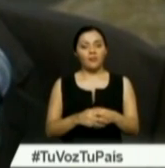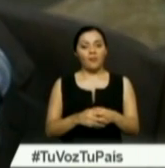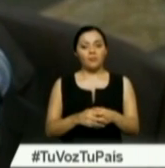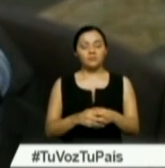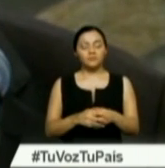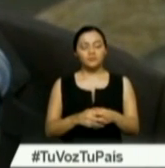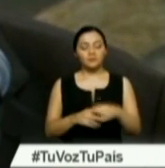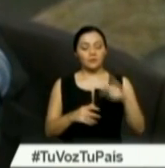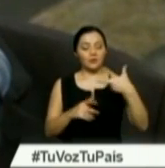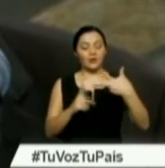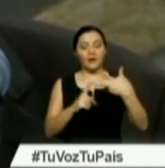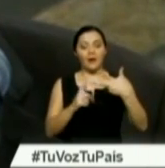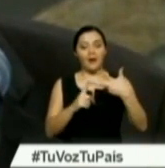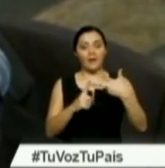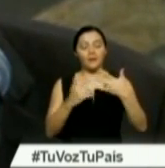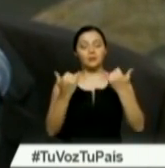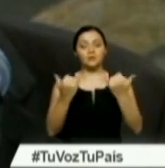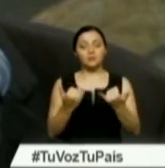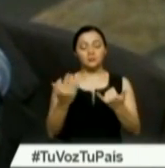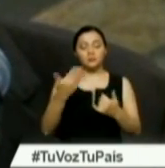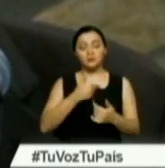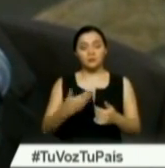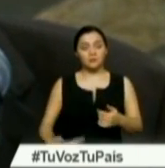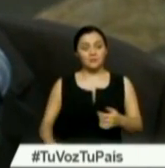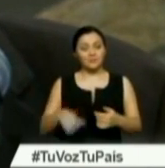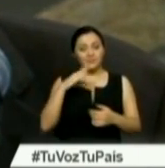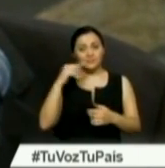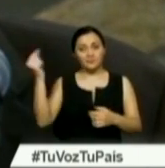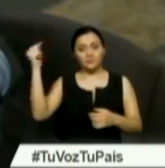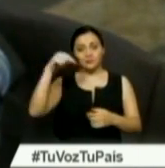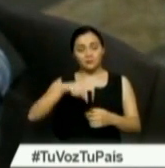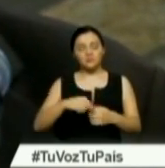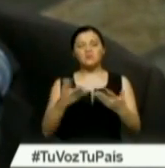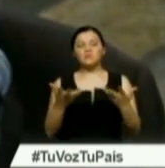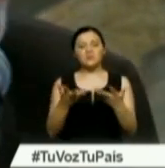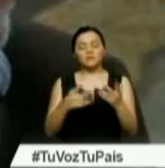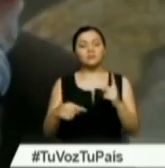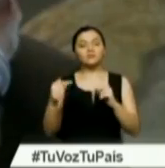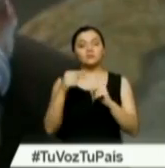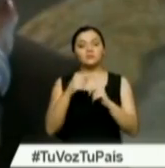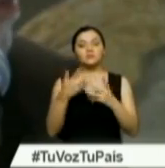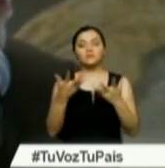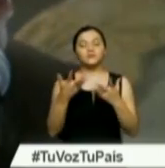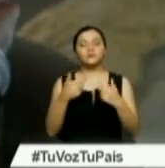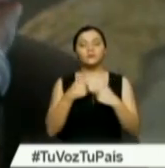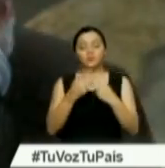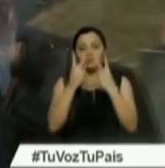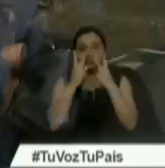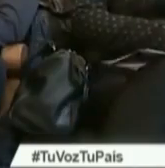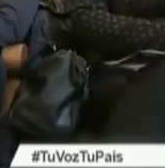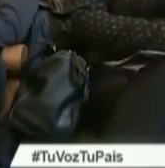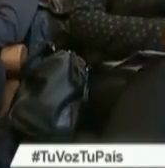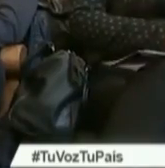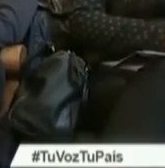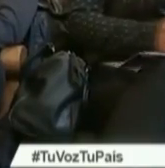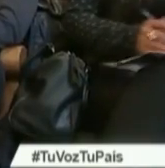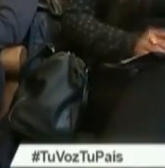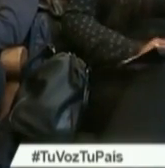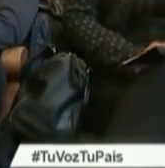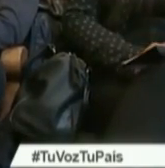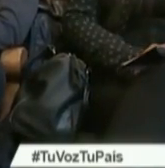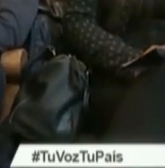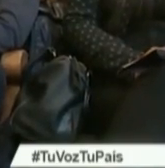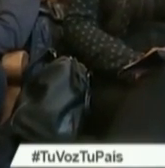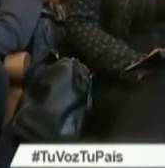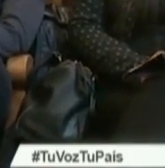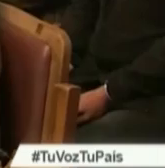de orgullo y de placer es recibir al presidente Correa. Se hace manifiesta solo mirando la platea